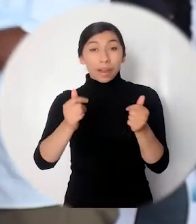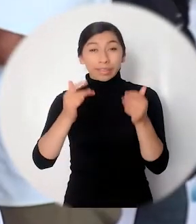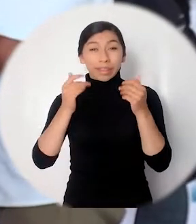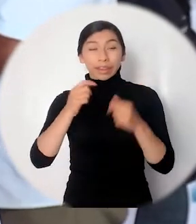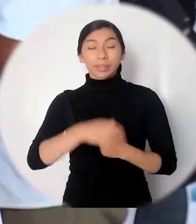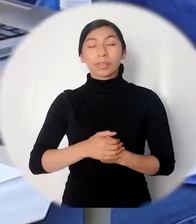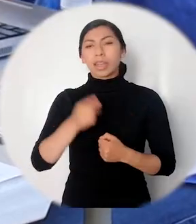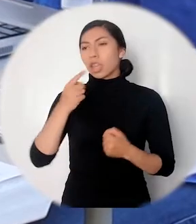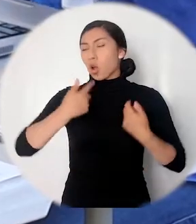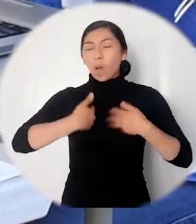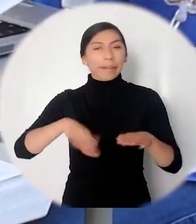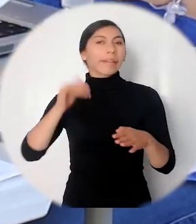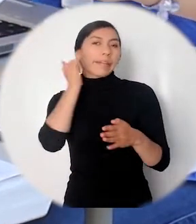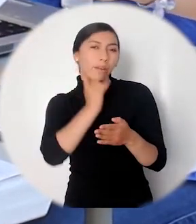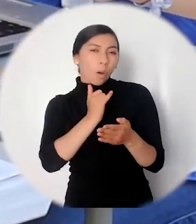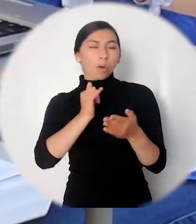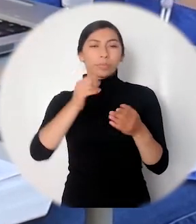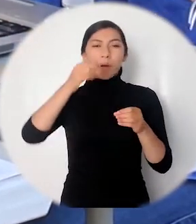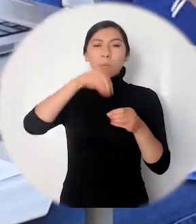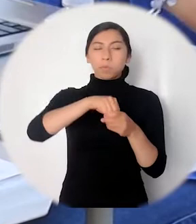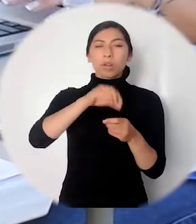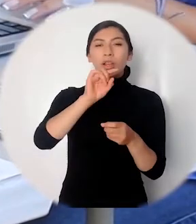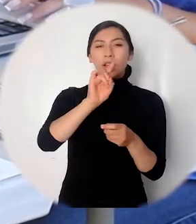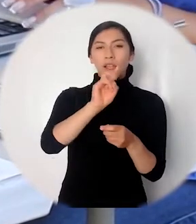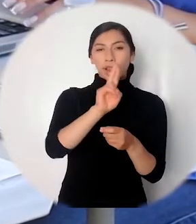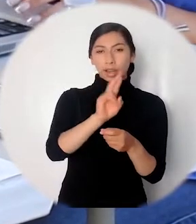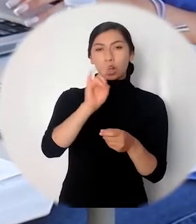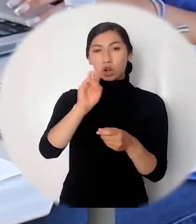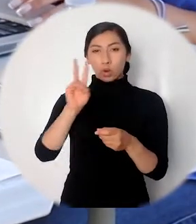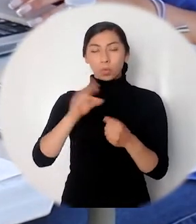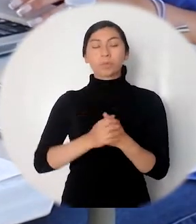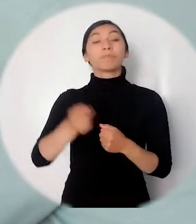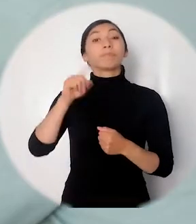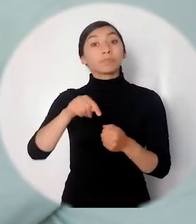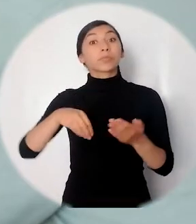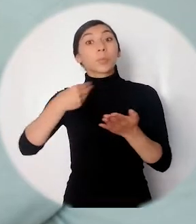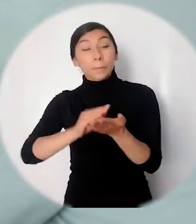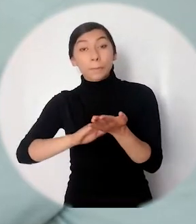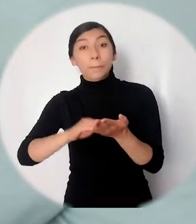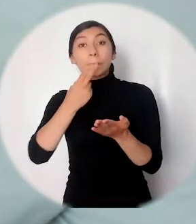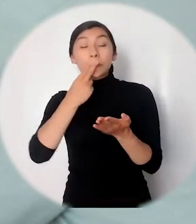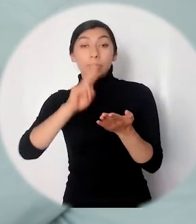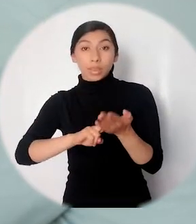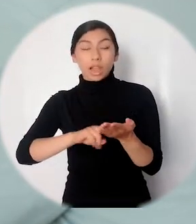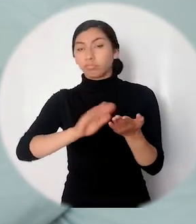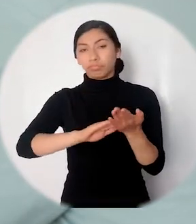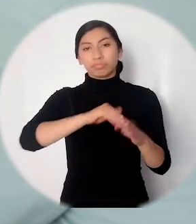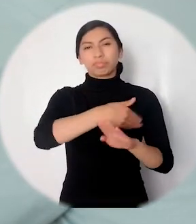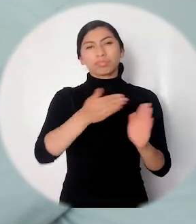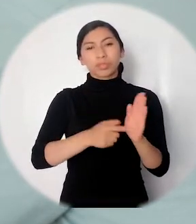emergencia, a cualquier tipo de novedad en registro. En el marco de esta jornada se entregaron cartas de indemnización por un valor